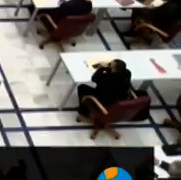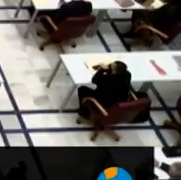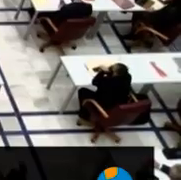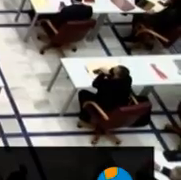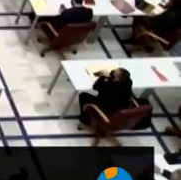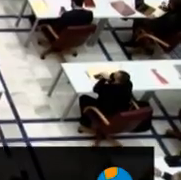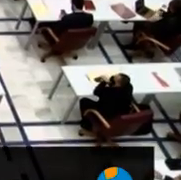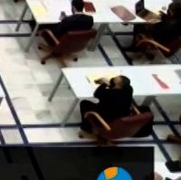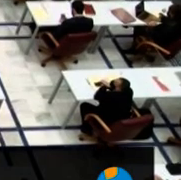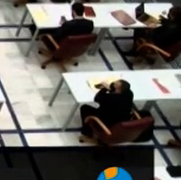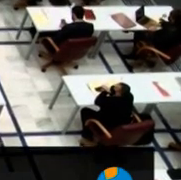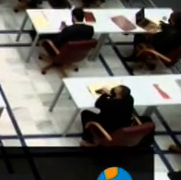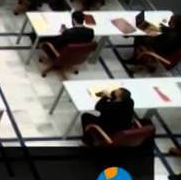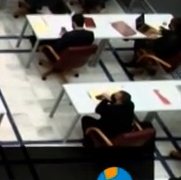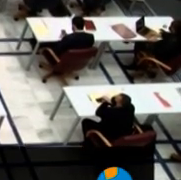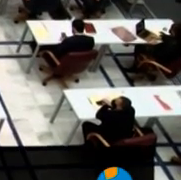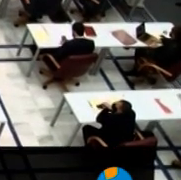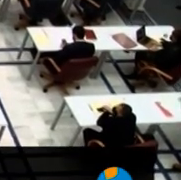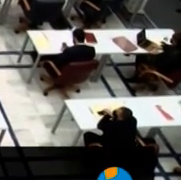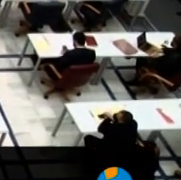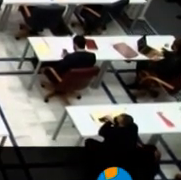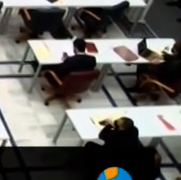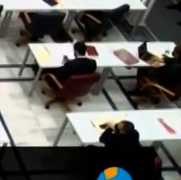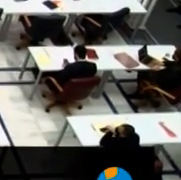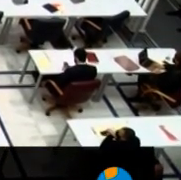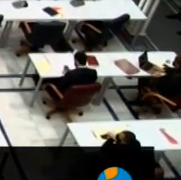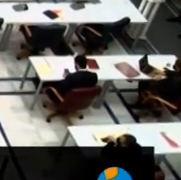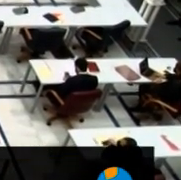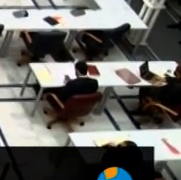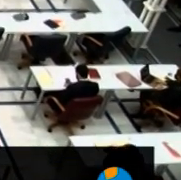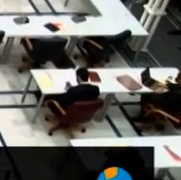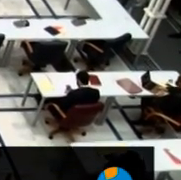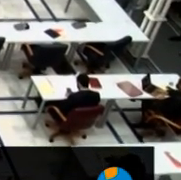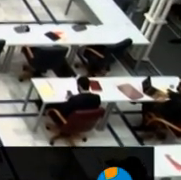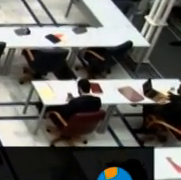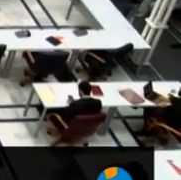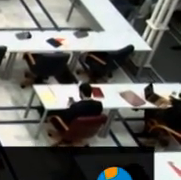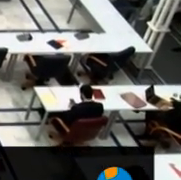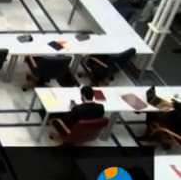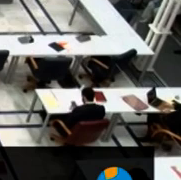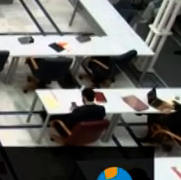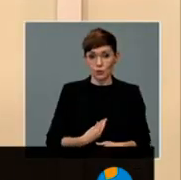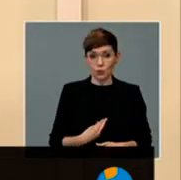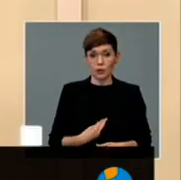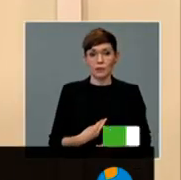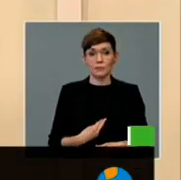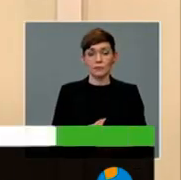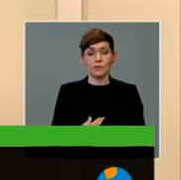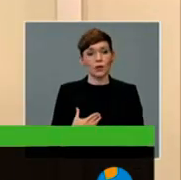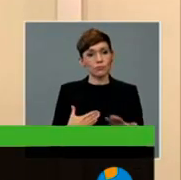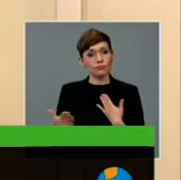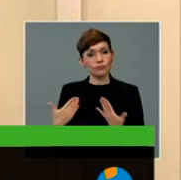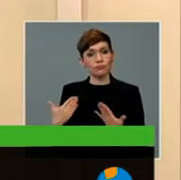recibirá este viernes el proyecto de ley con el que se inicia el trámite parlamentario que llevará a su votación. Por supuesto, hemos mantenido